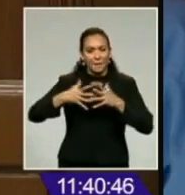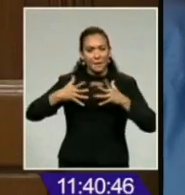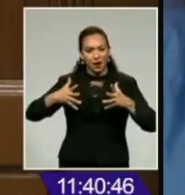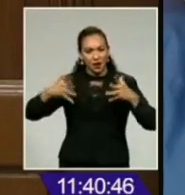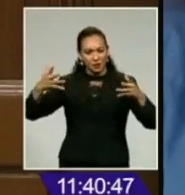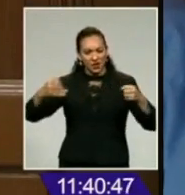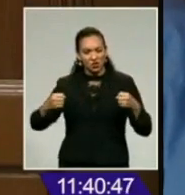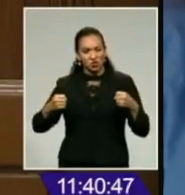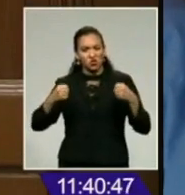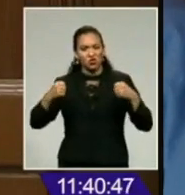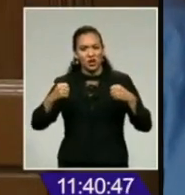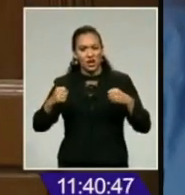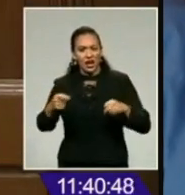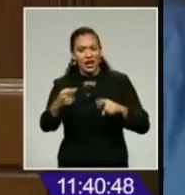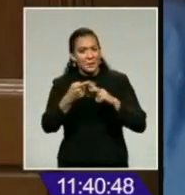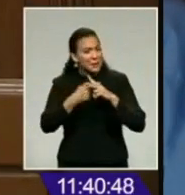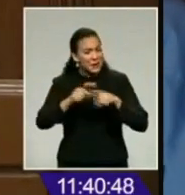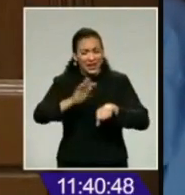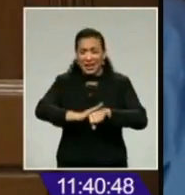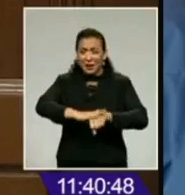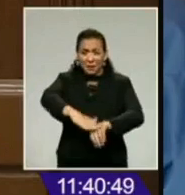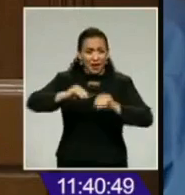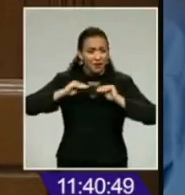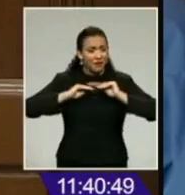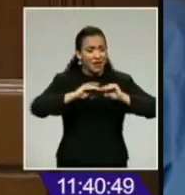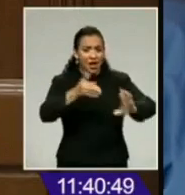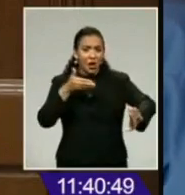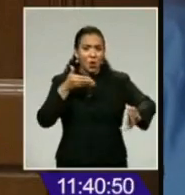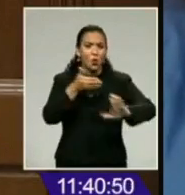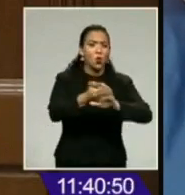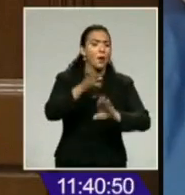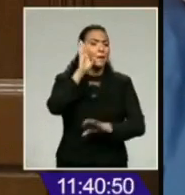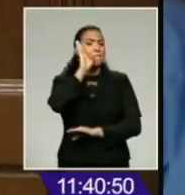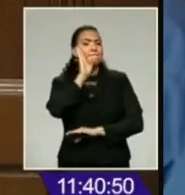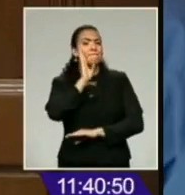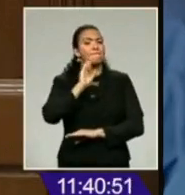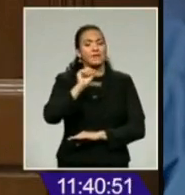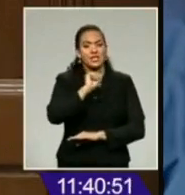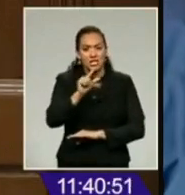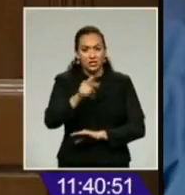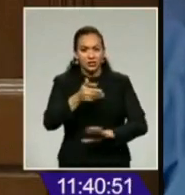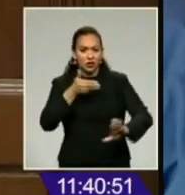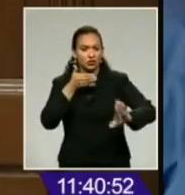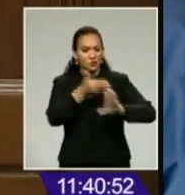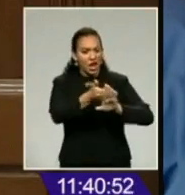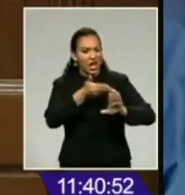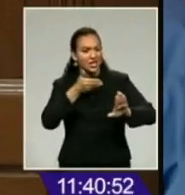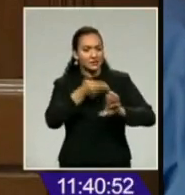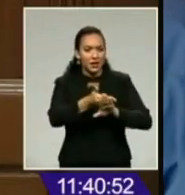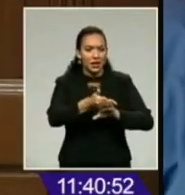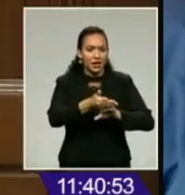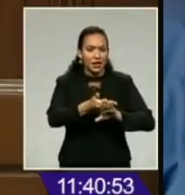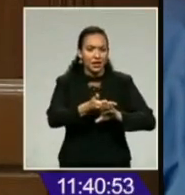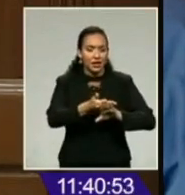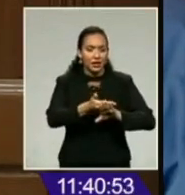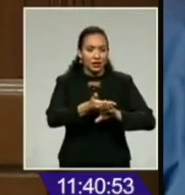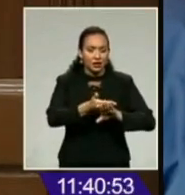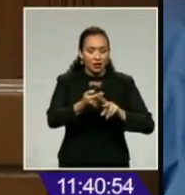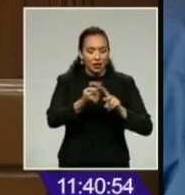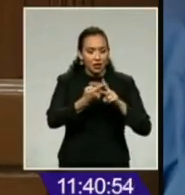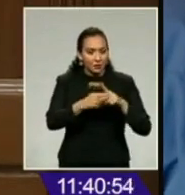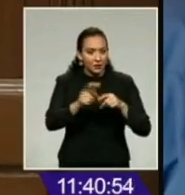amenazas y agresiones hacia los ministros de la Suprema Corte. Esto se dio a partir de la resolución de la acción